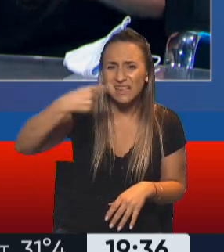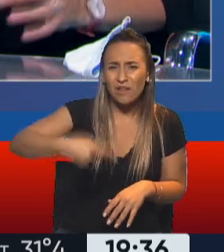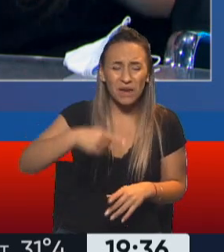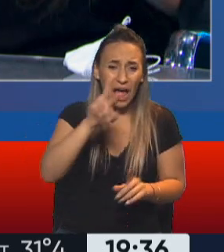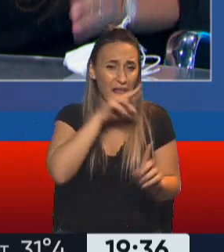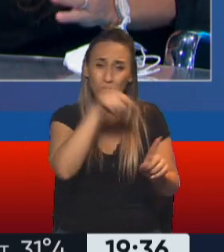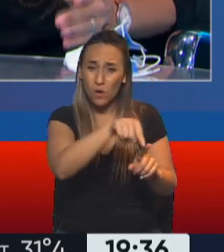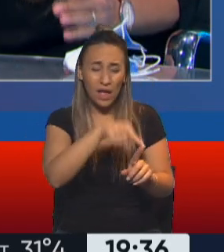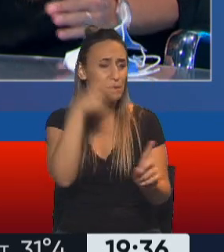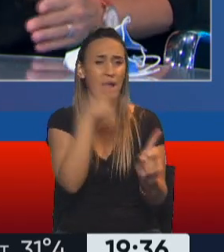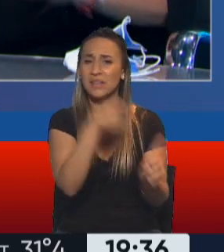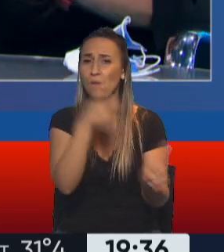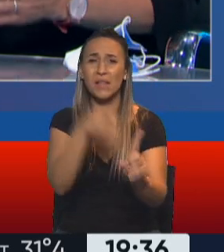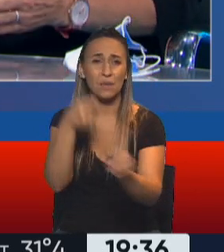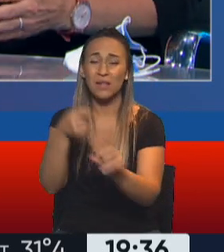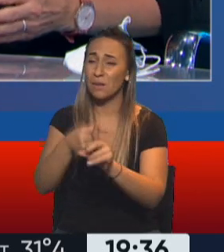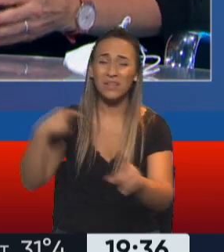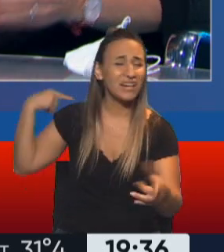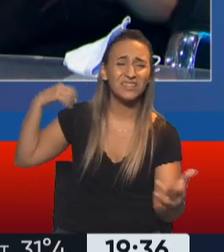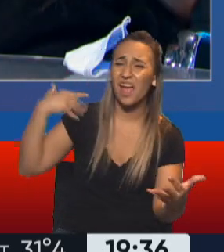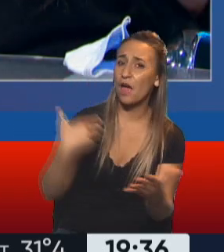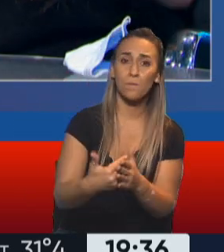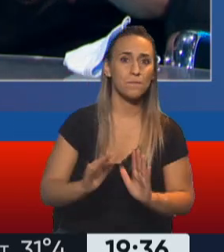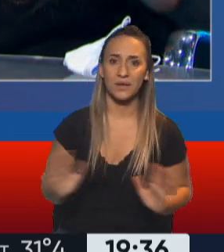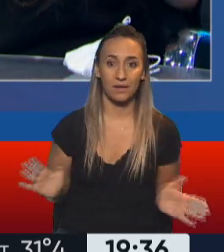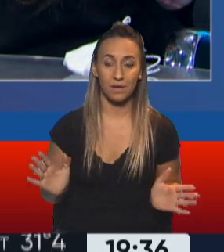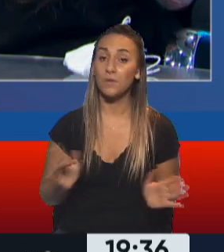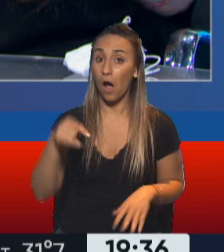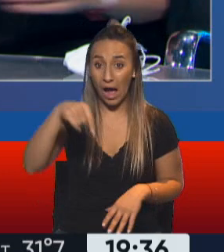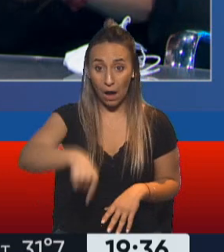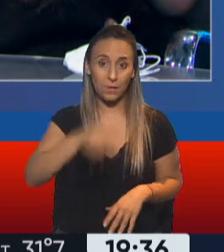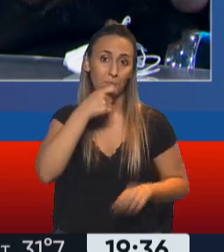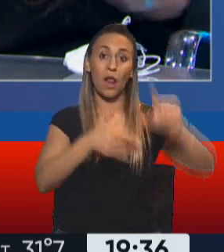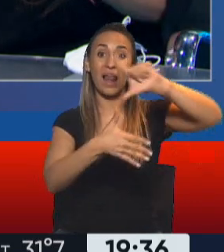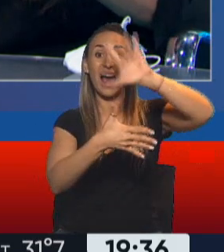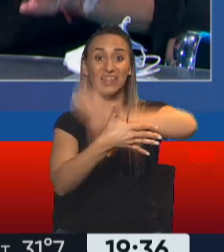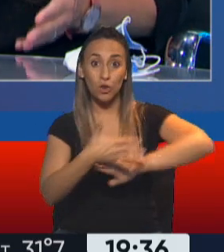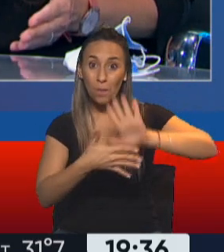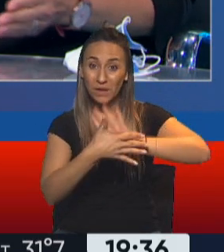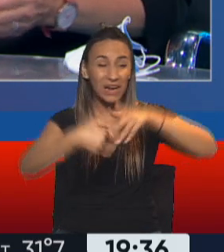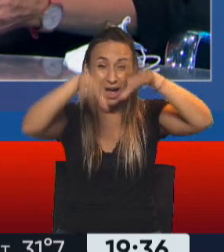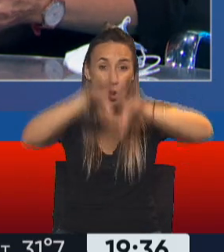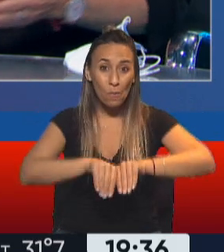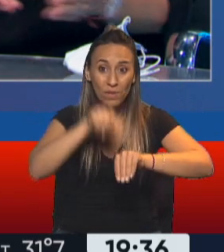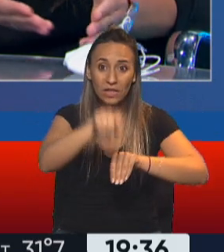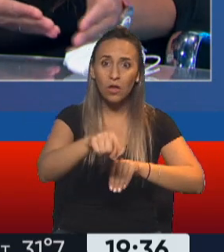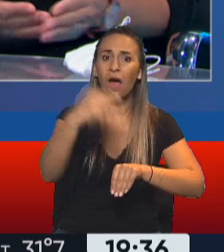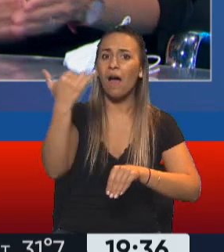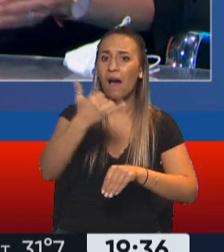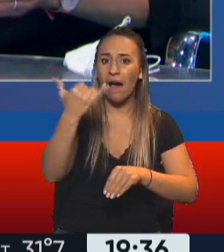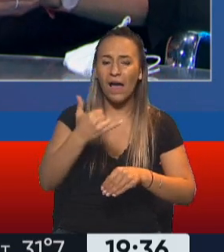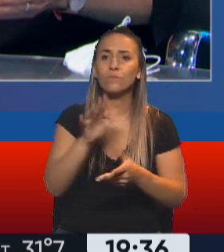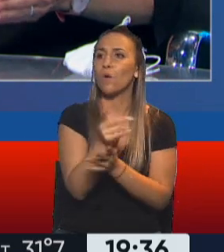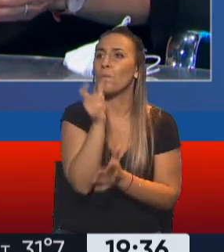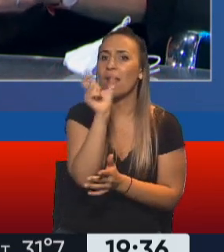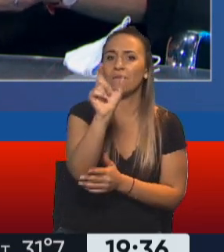las mujeres nos mataron. Hoy, por ejemplo, en toda Latinoamérica hay una figura del femicidio. Eso no existía antes. Quiere